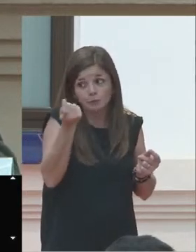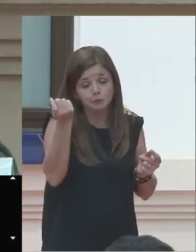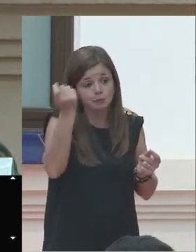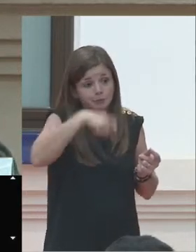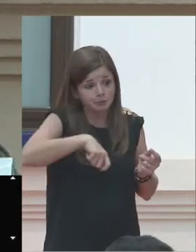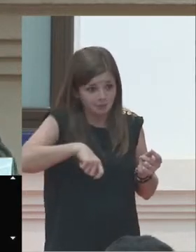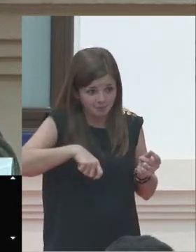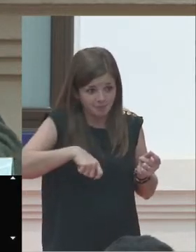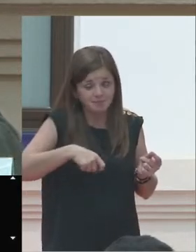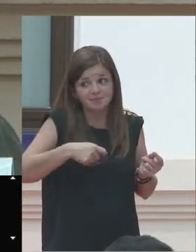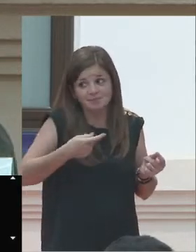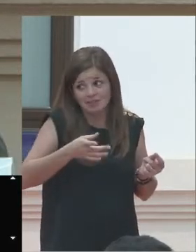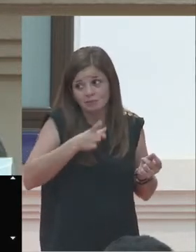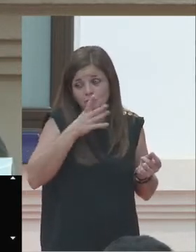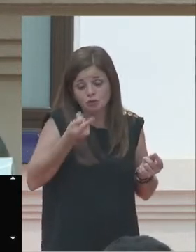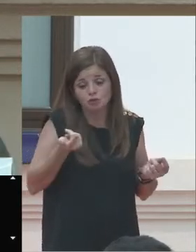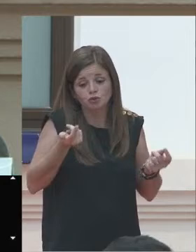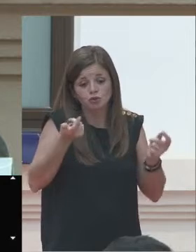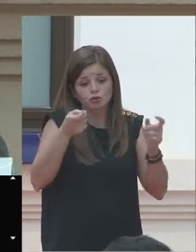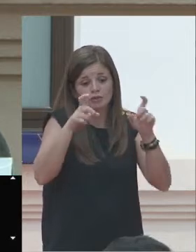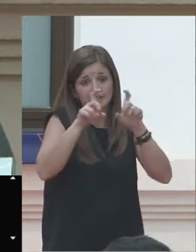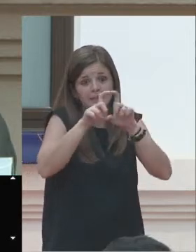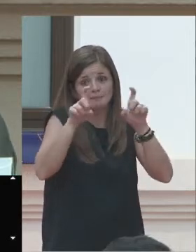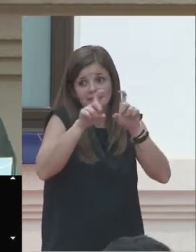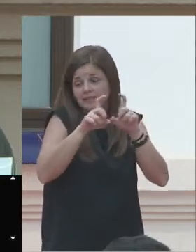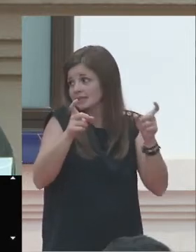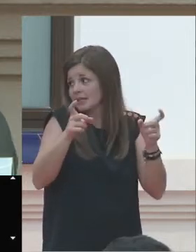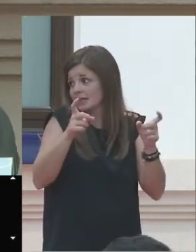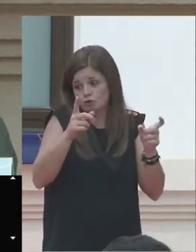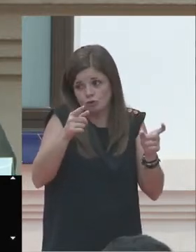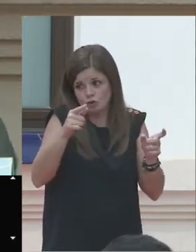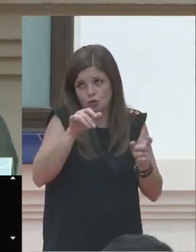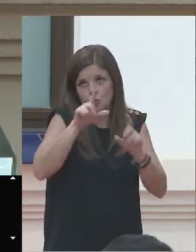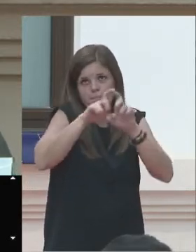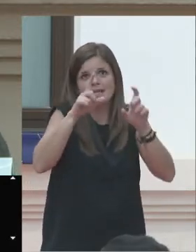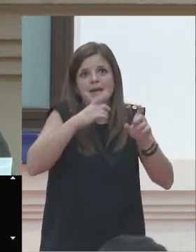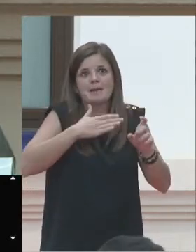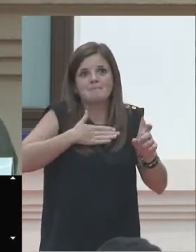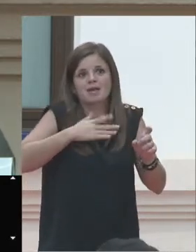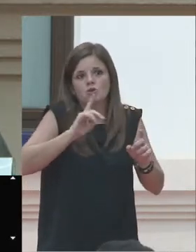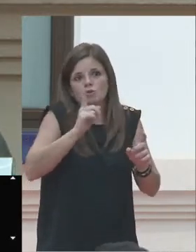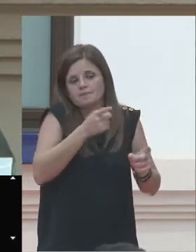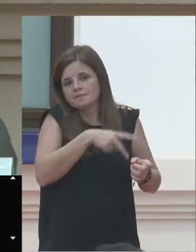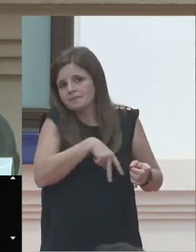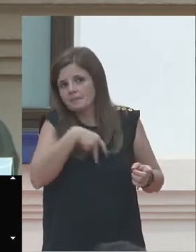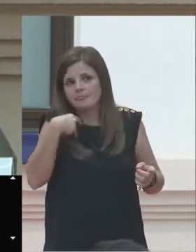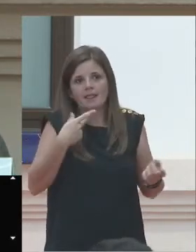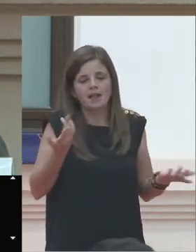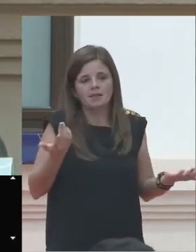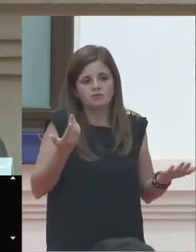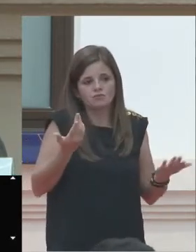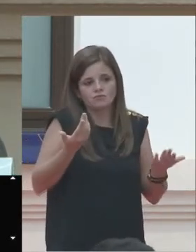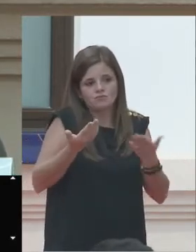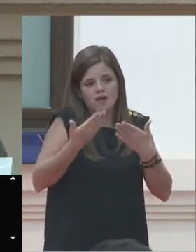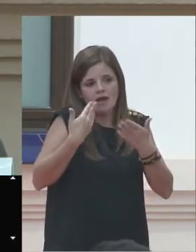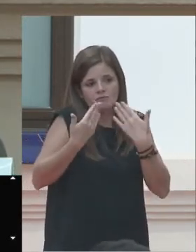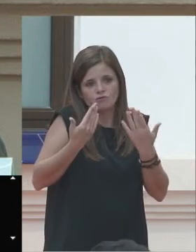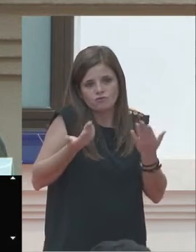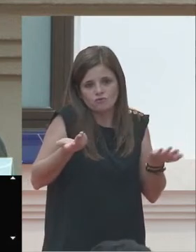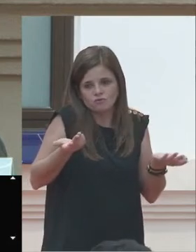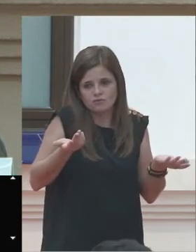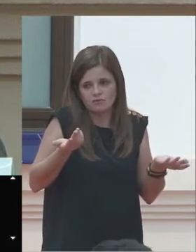la compañía, no estoy hablando como Iberia, ahora estoy hablando como una persona del